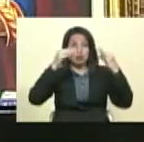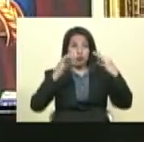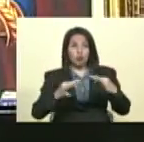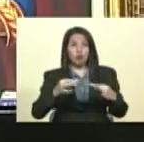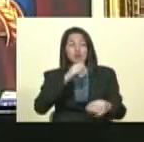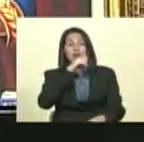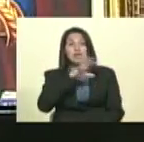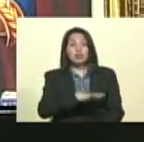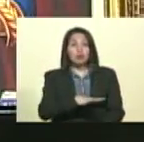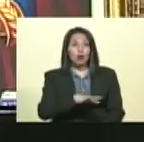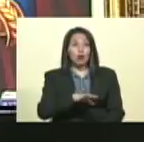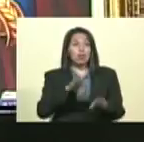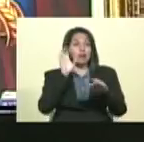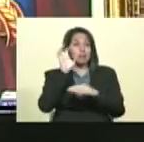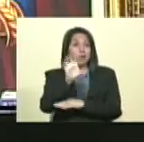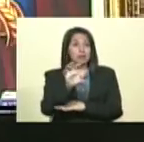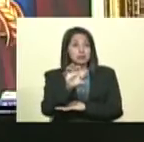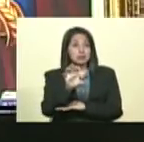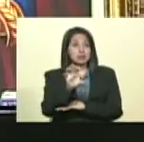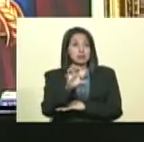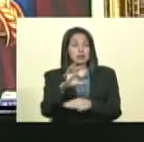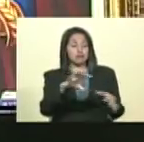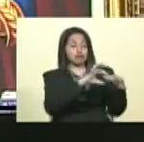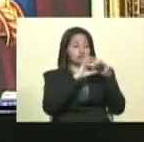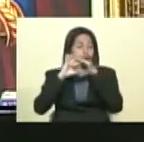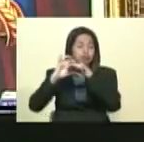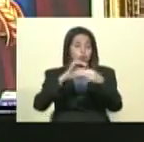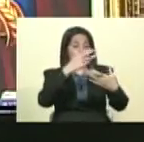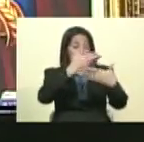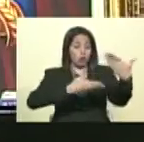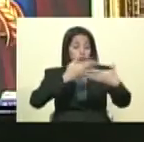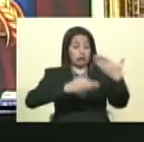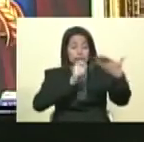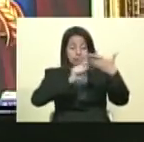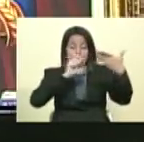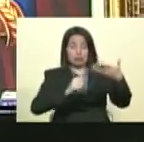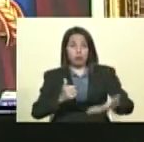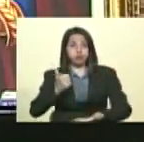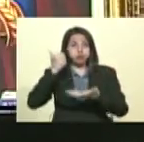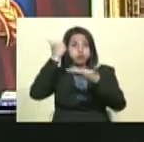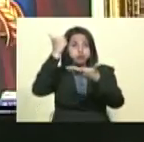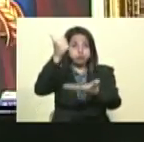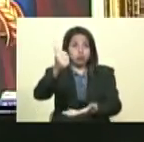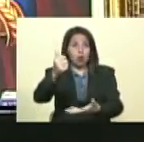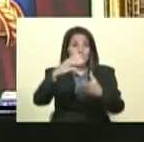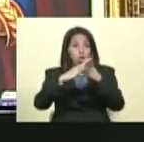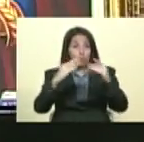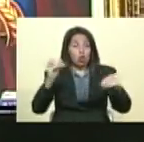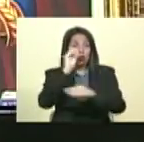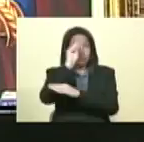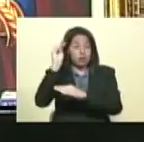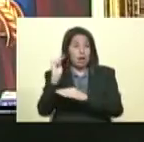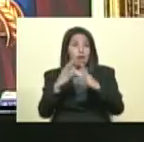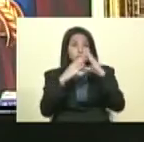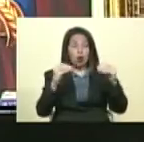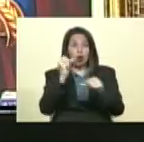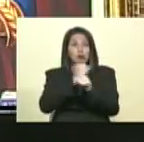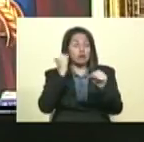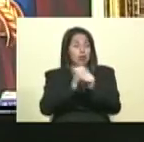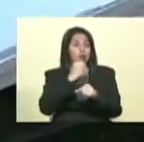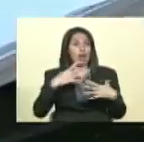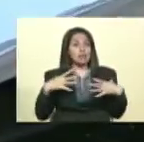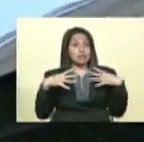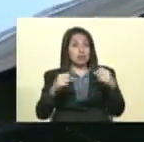de la historia del país que unifica en un solo contrato los beneficios y la protección de todos los trabajadores de la